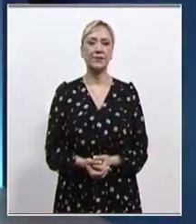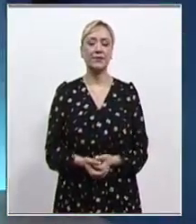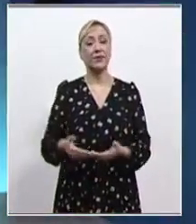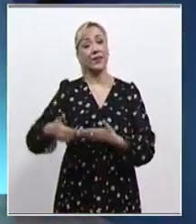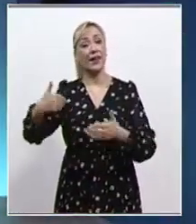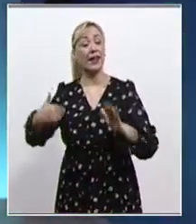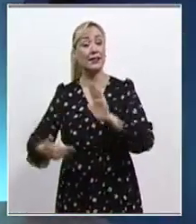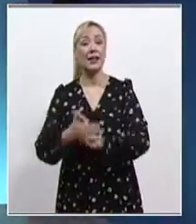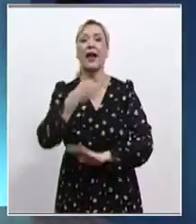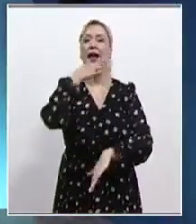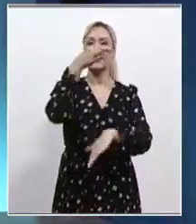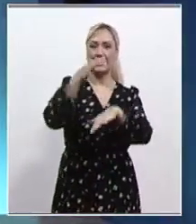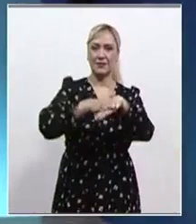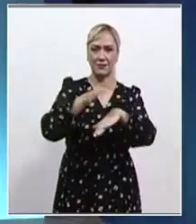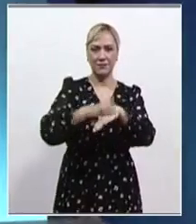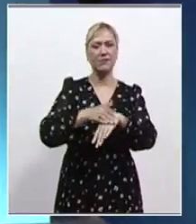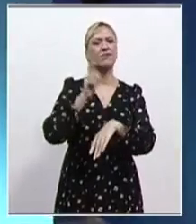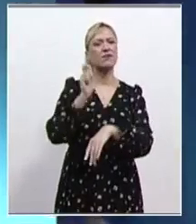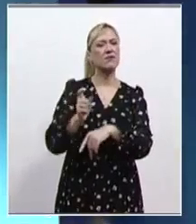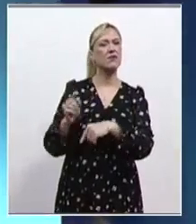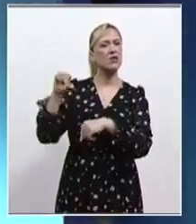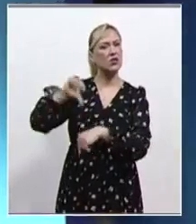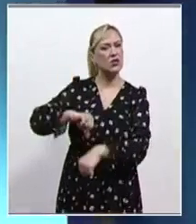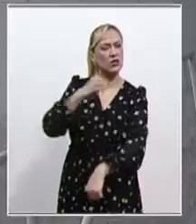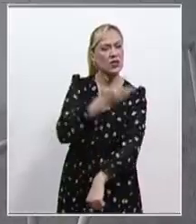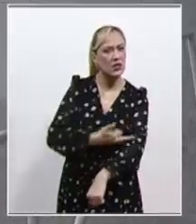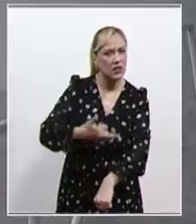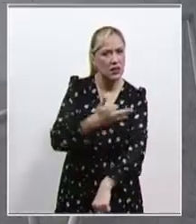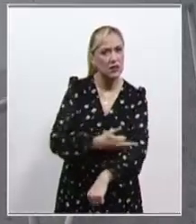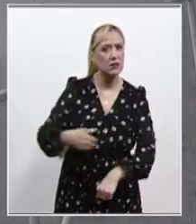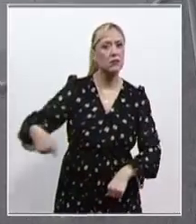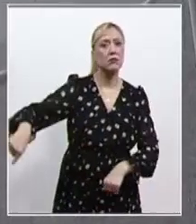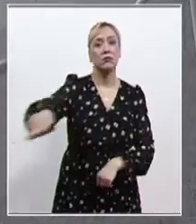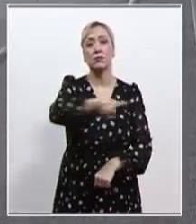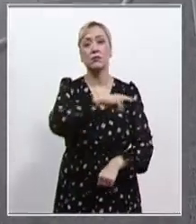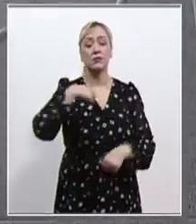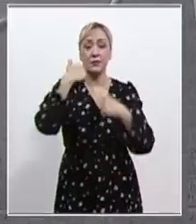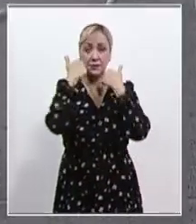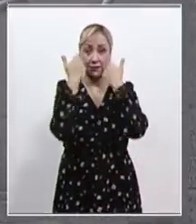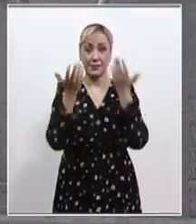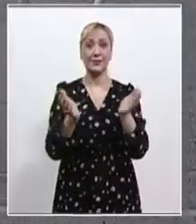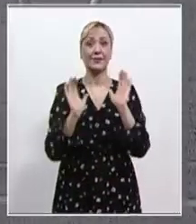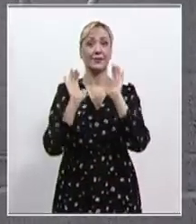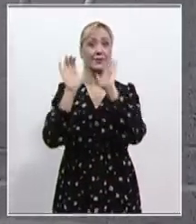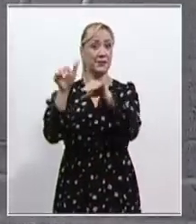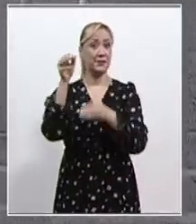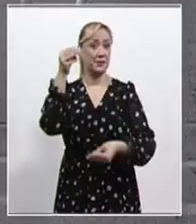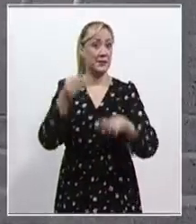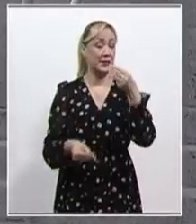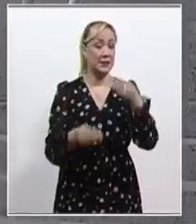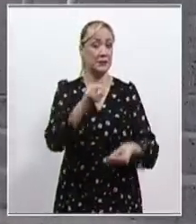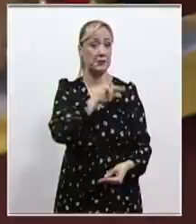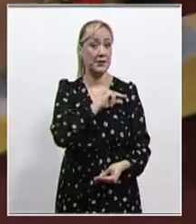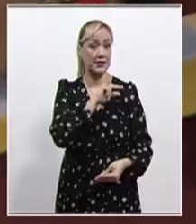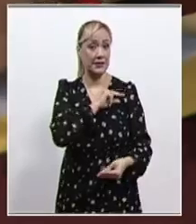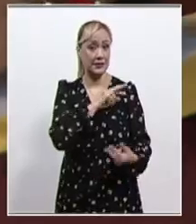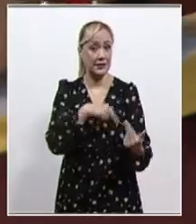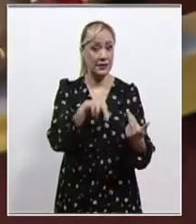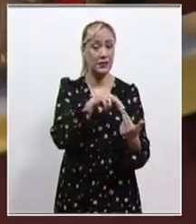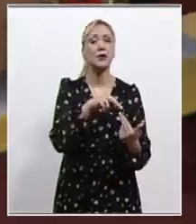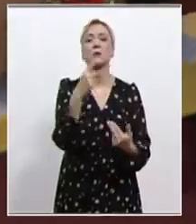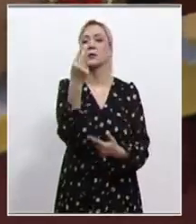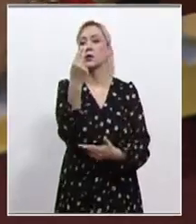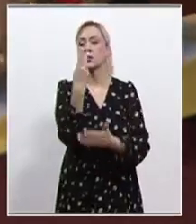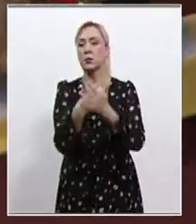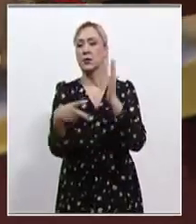Antes de despedirnos, le damos a conocer que esta tarde las y los aspirantes a ocupar el cargo de magistrado de circuito, incluidas 25 plazas